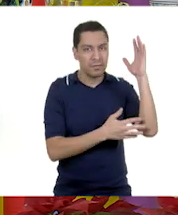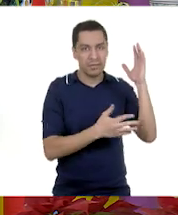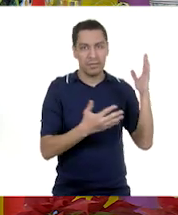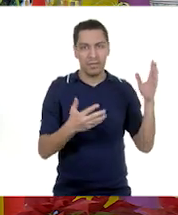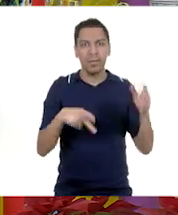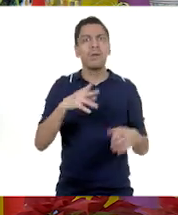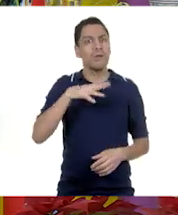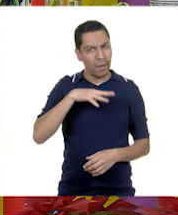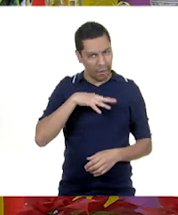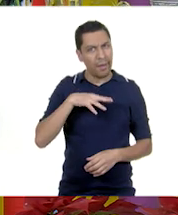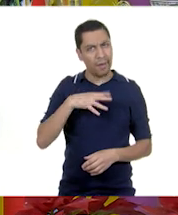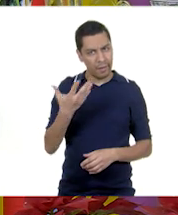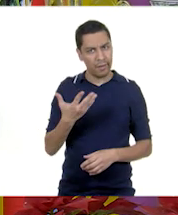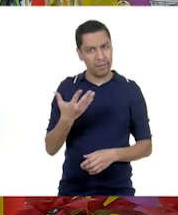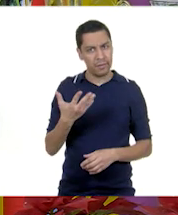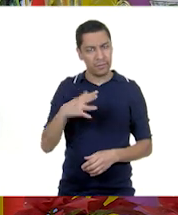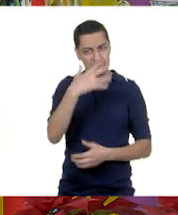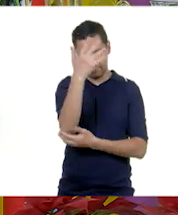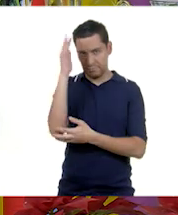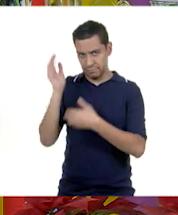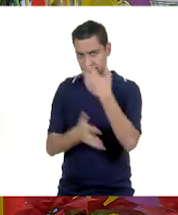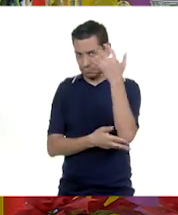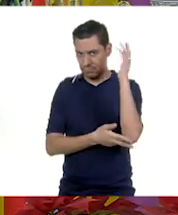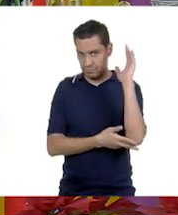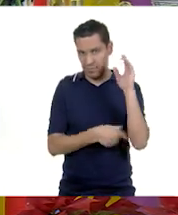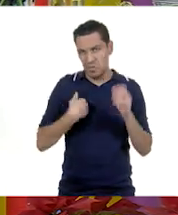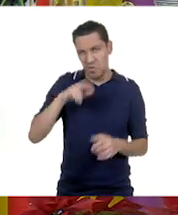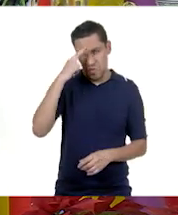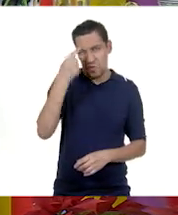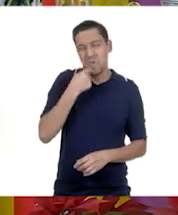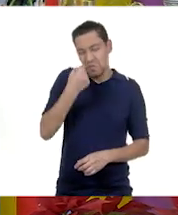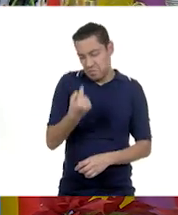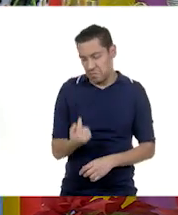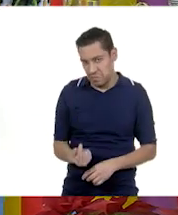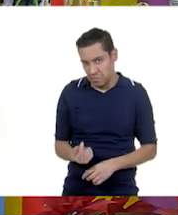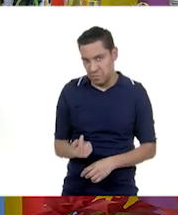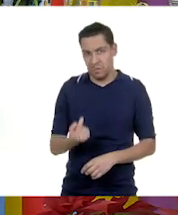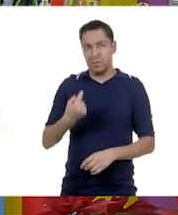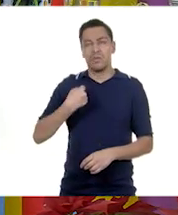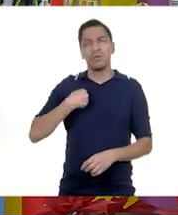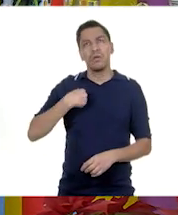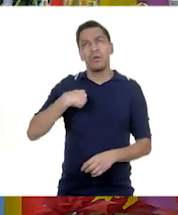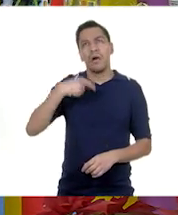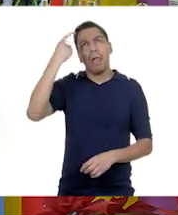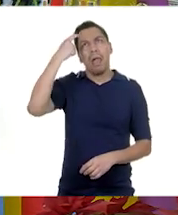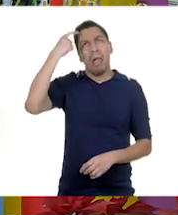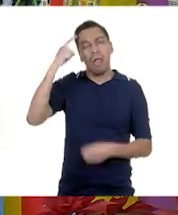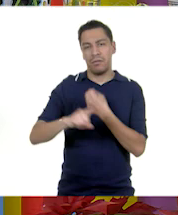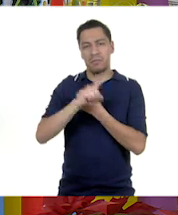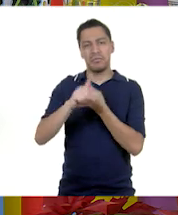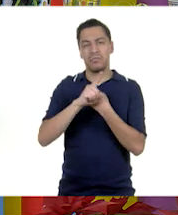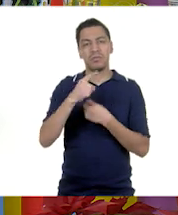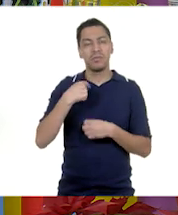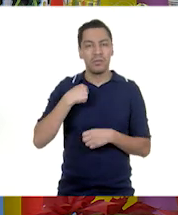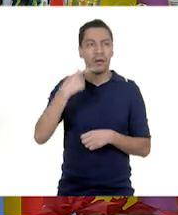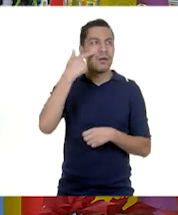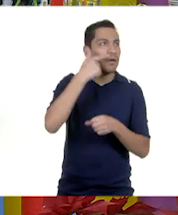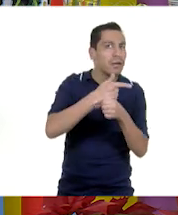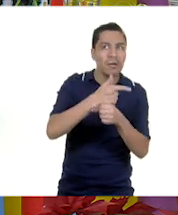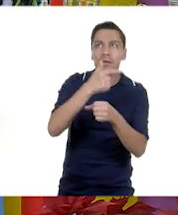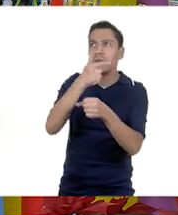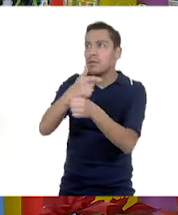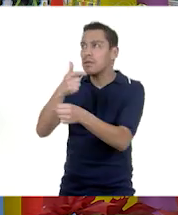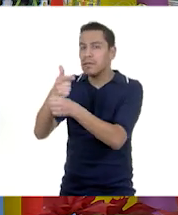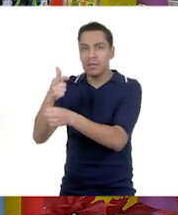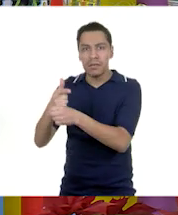Pero sí recuerdo que de niño tenía probablemente menos cosas o problemáticas en la cabeza y sí podía observar